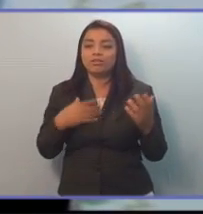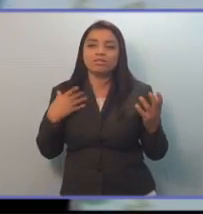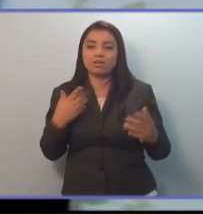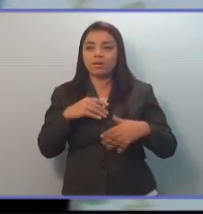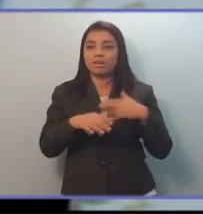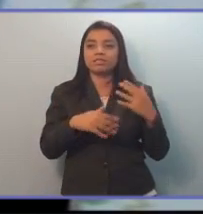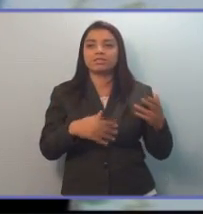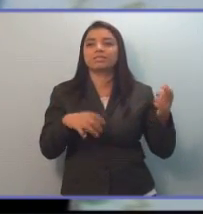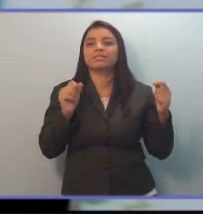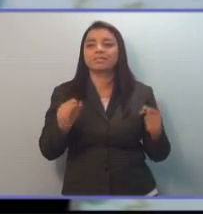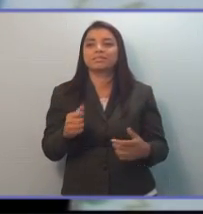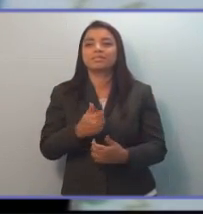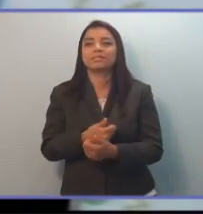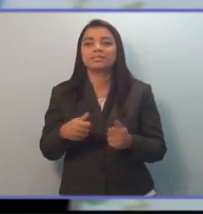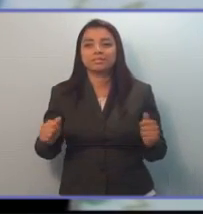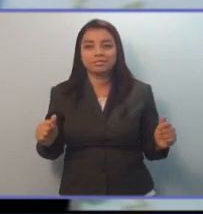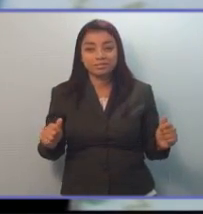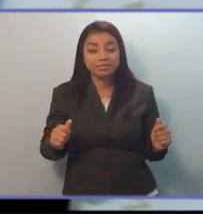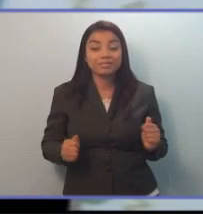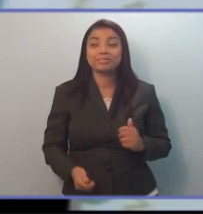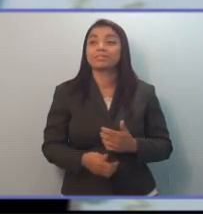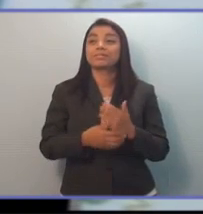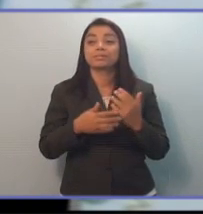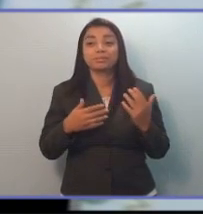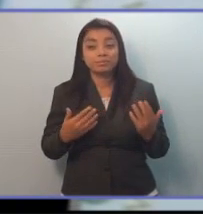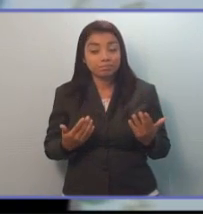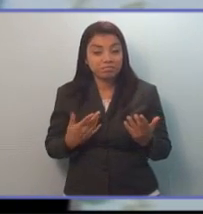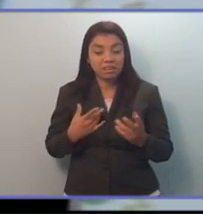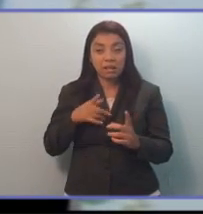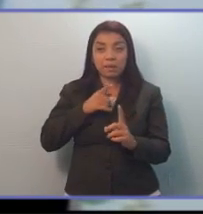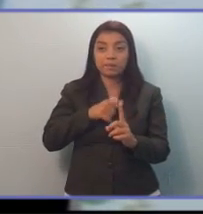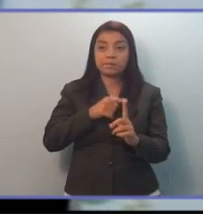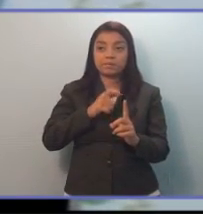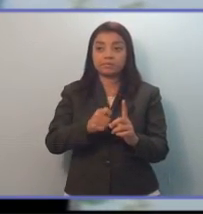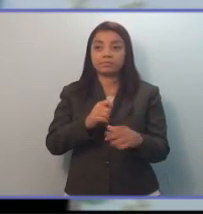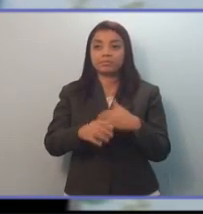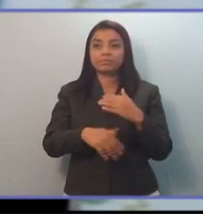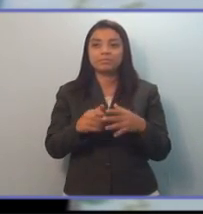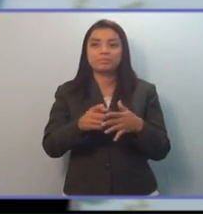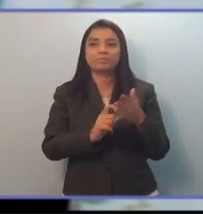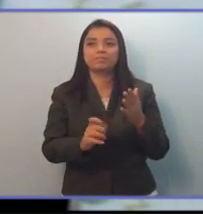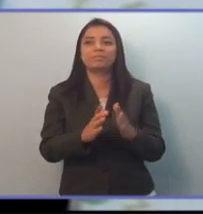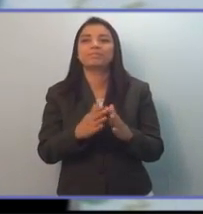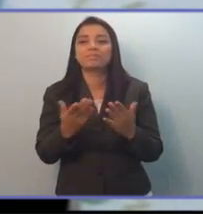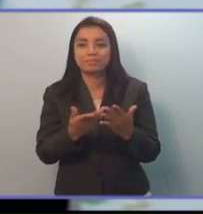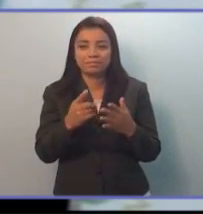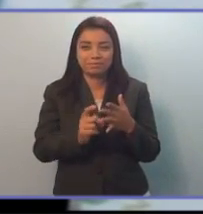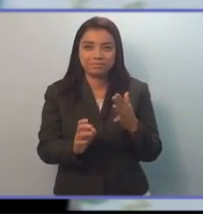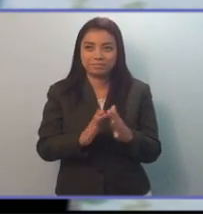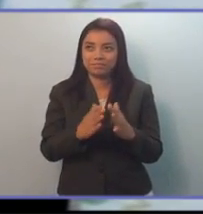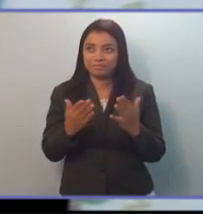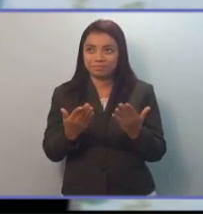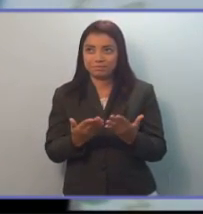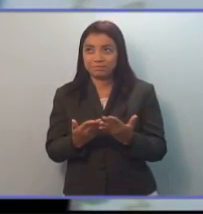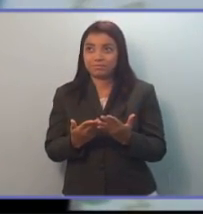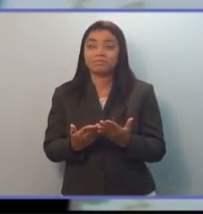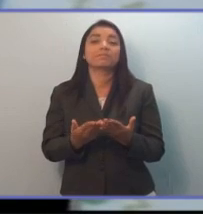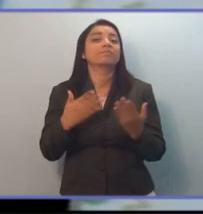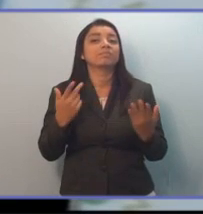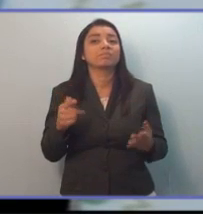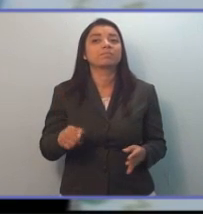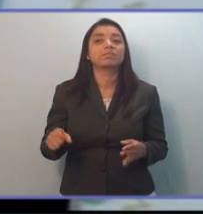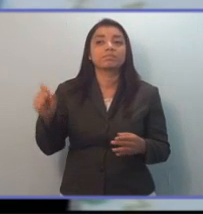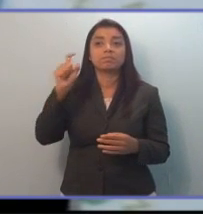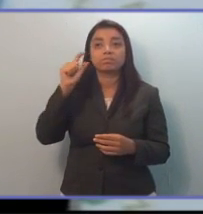de arbitrariedad, sino que someternos exclusivamente a la Constitución, porque es lo que la Constitución dice, que todos los